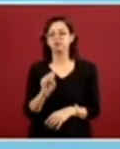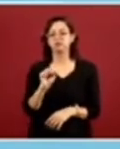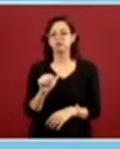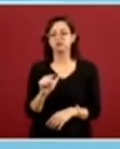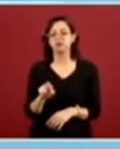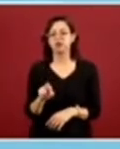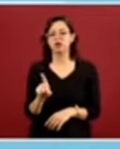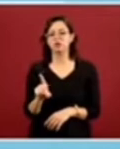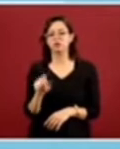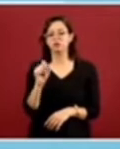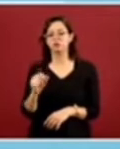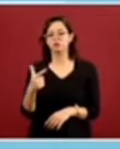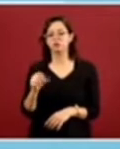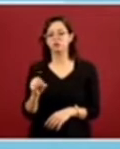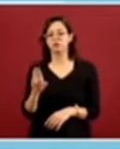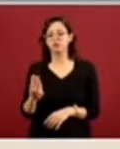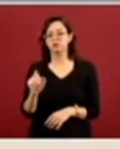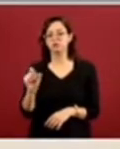coviduty.salud.gov.mx.